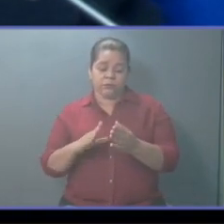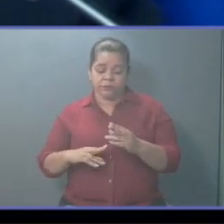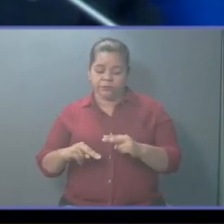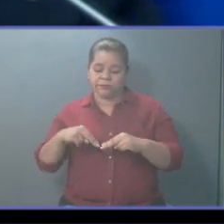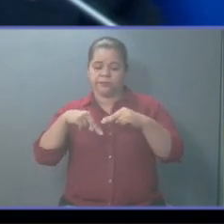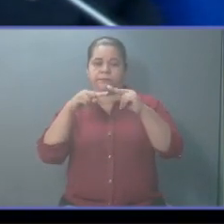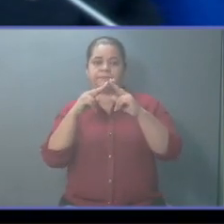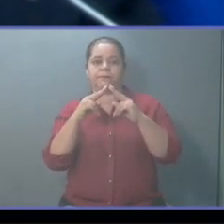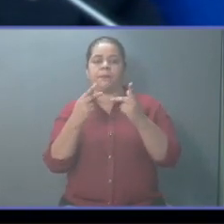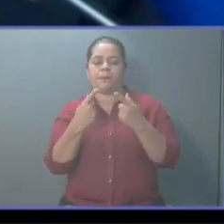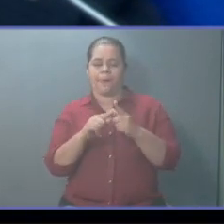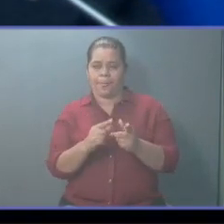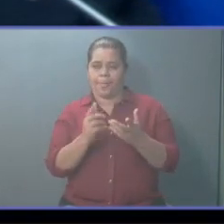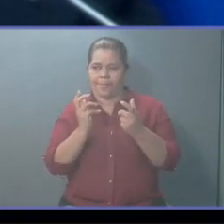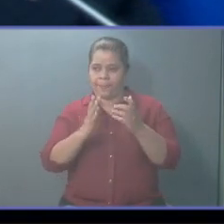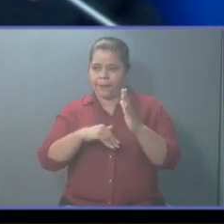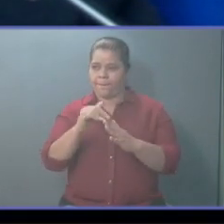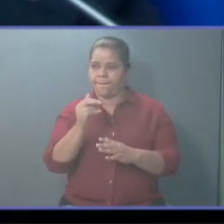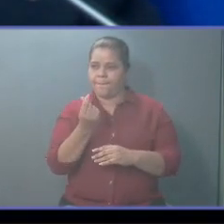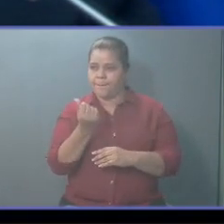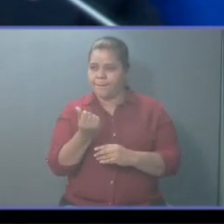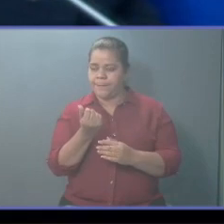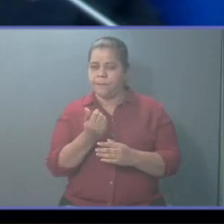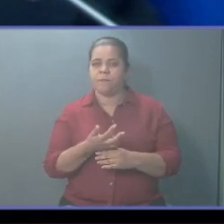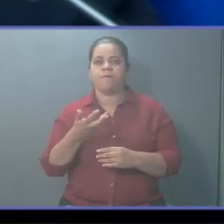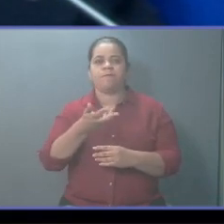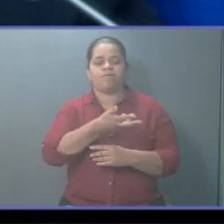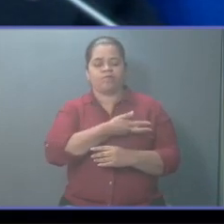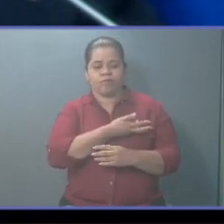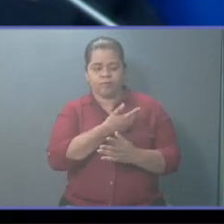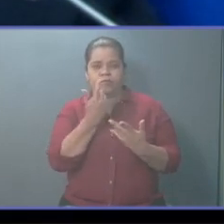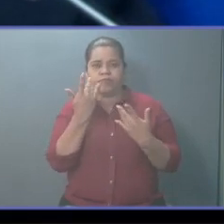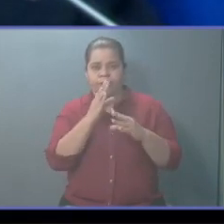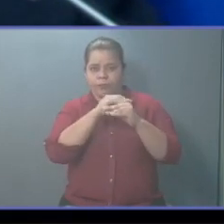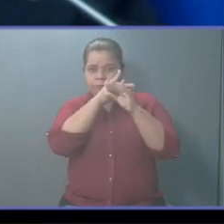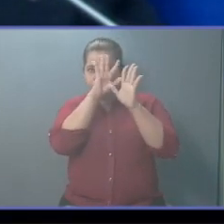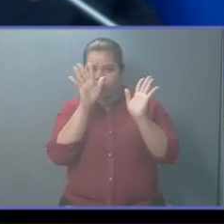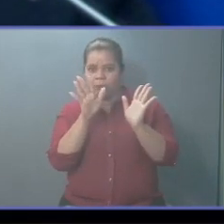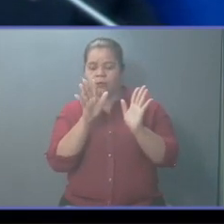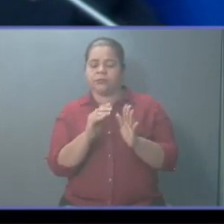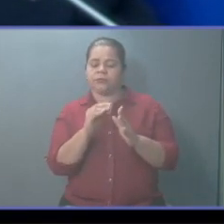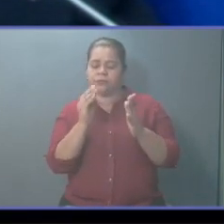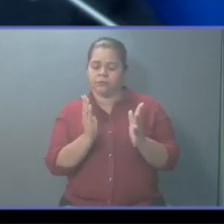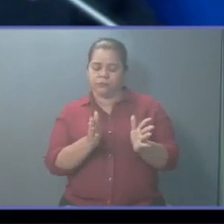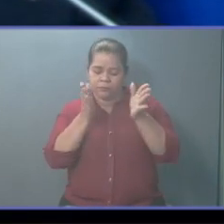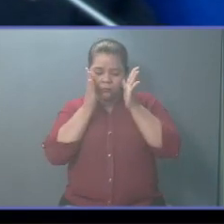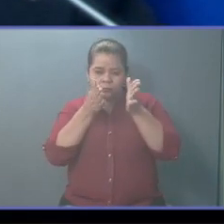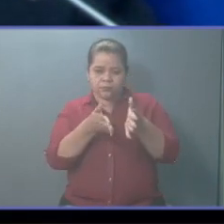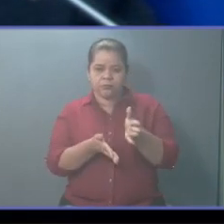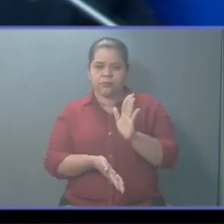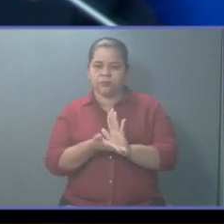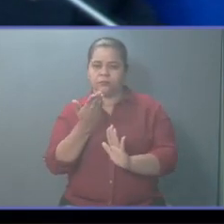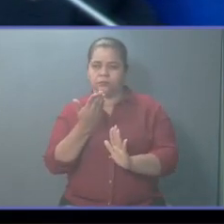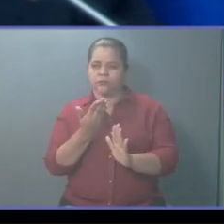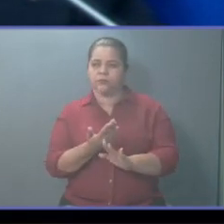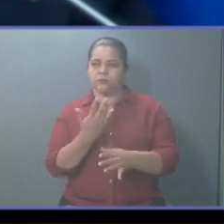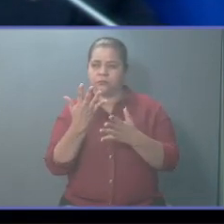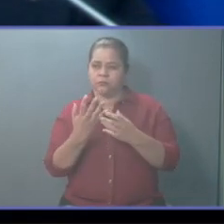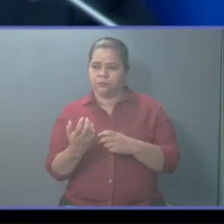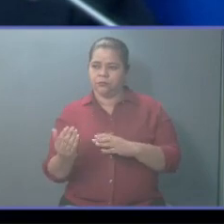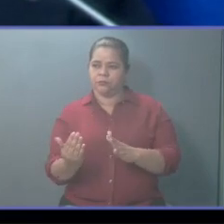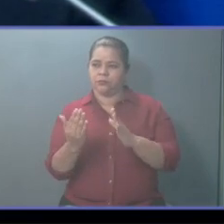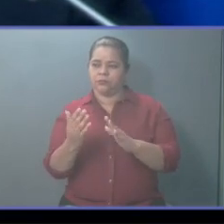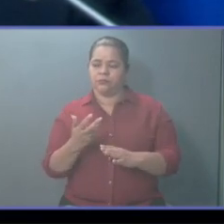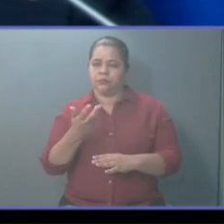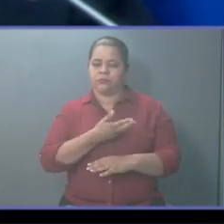Pero la mayor parte de estos fondos debemos de tener claro que están orientados más que todo a salir al encuentro de